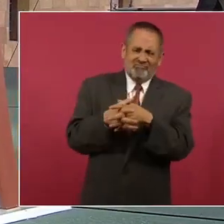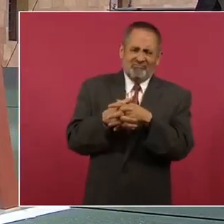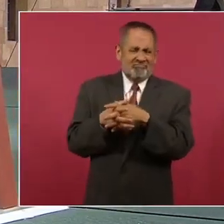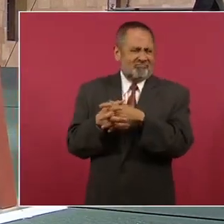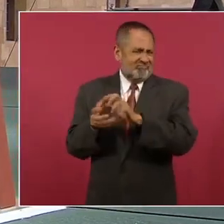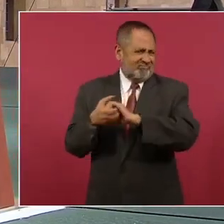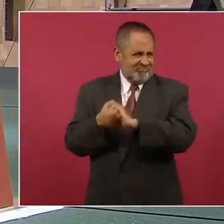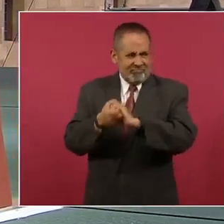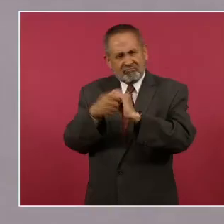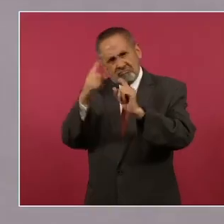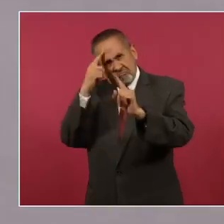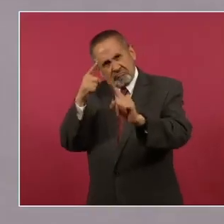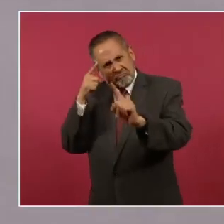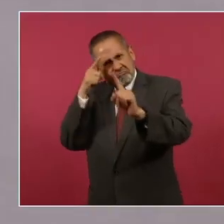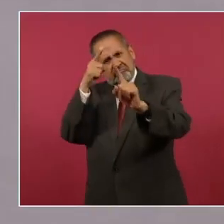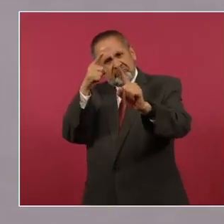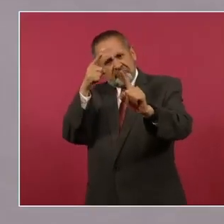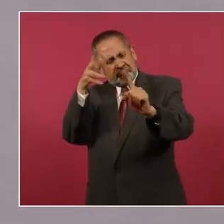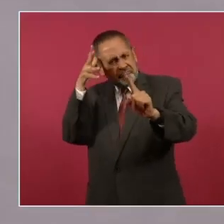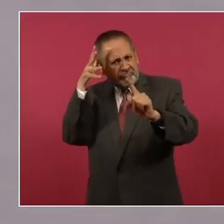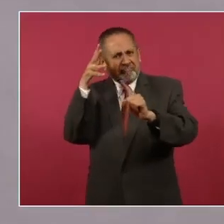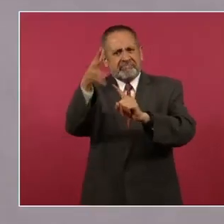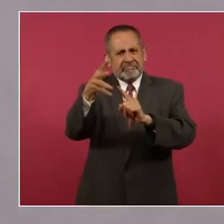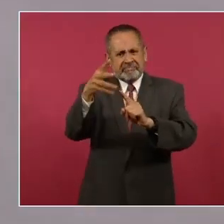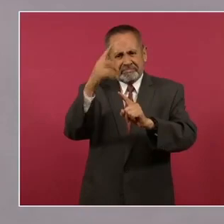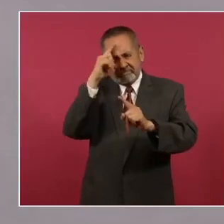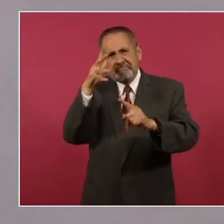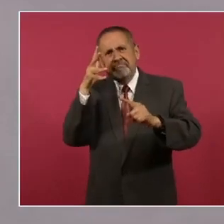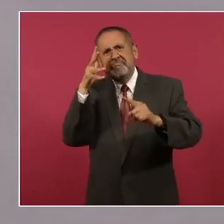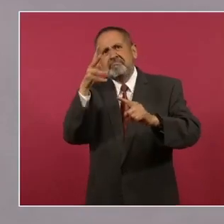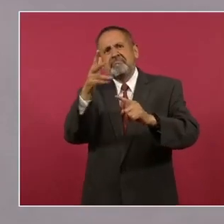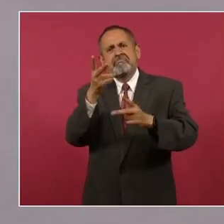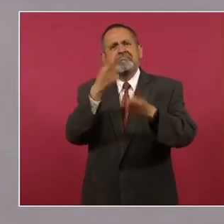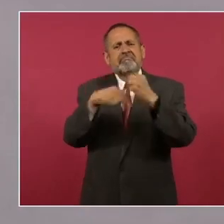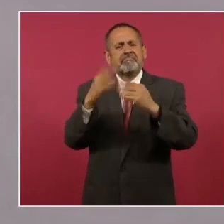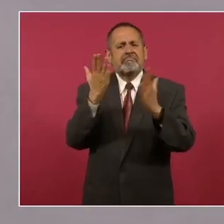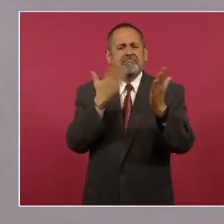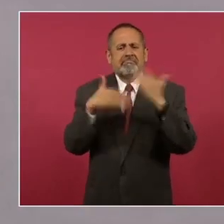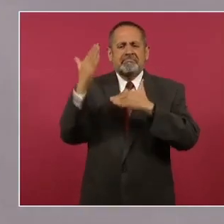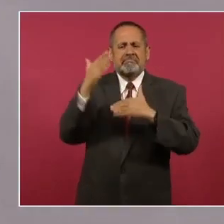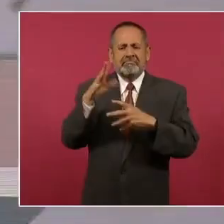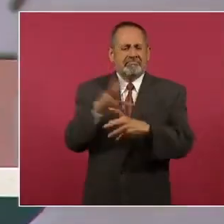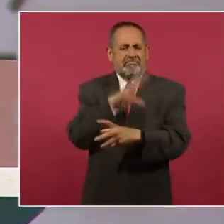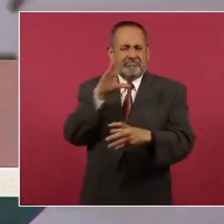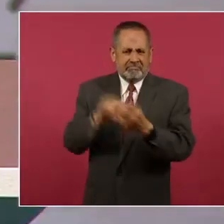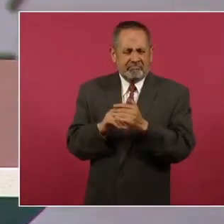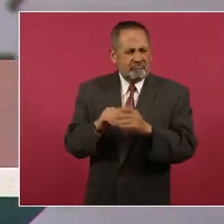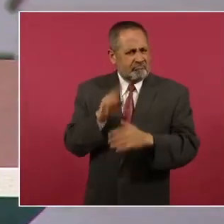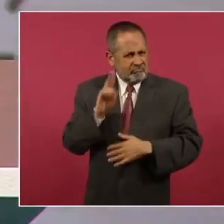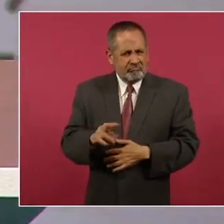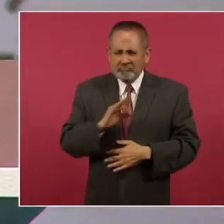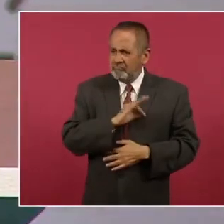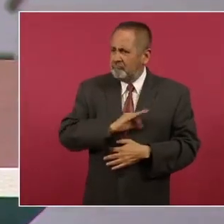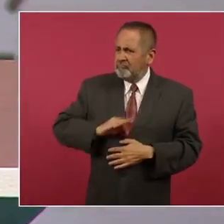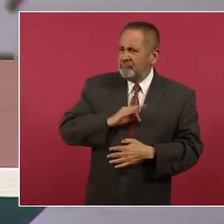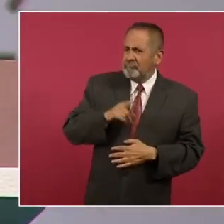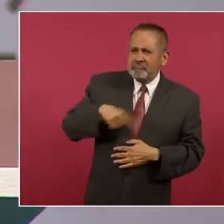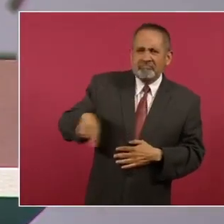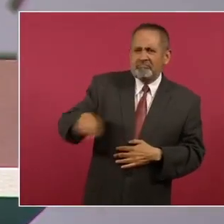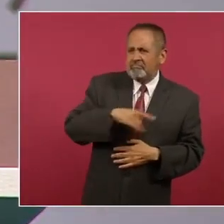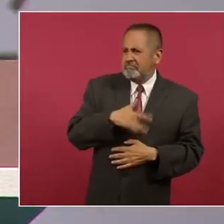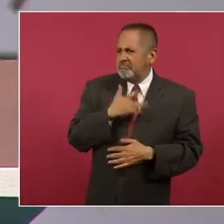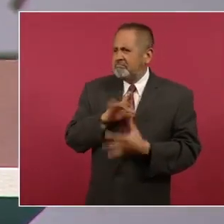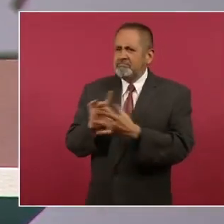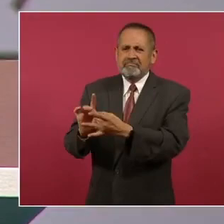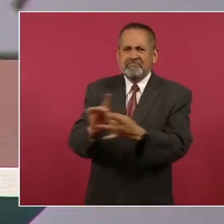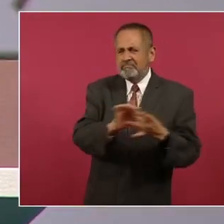mirando siempre hacia el porvenir y la felicidad de nuestros